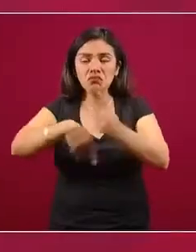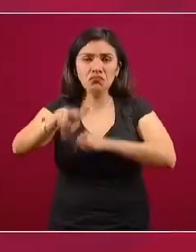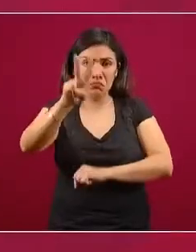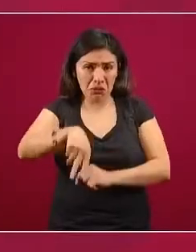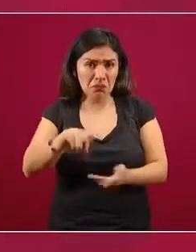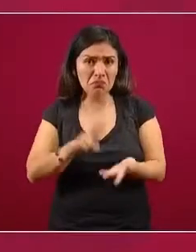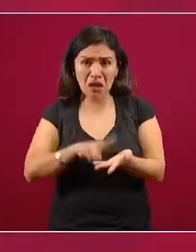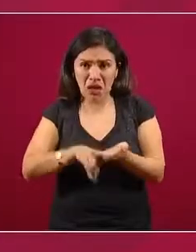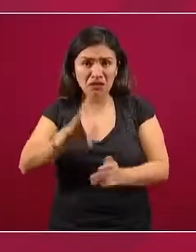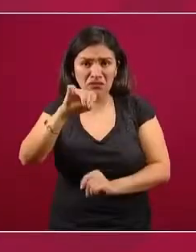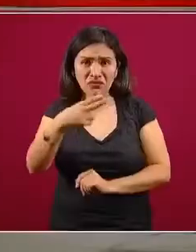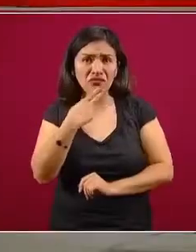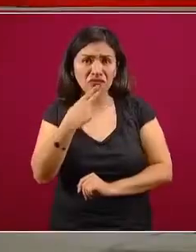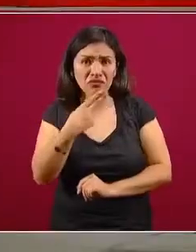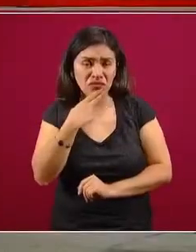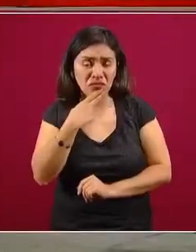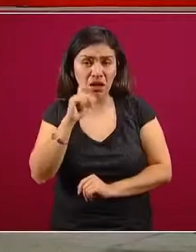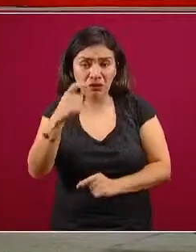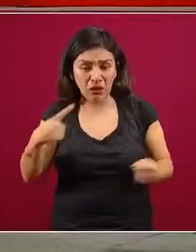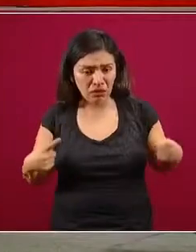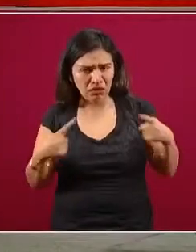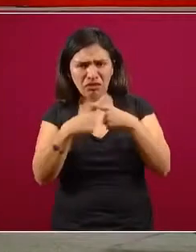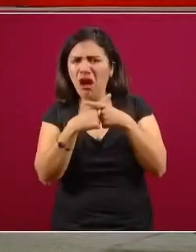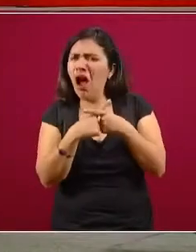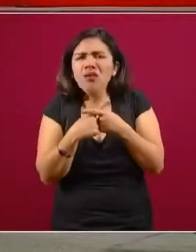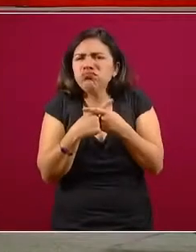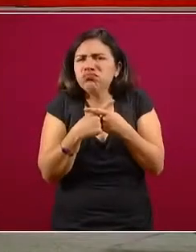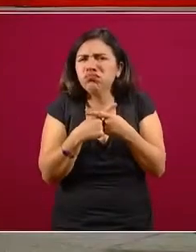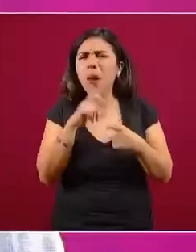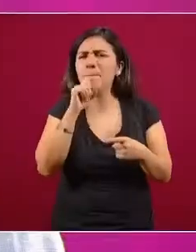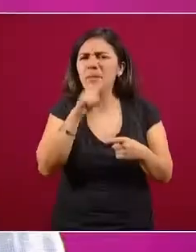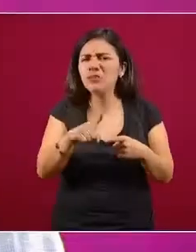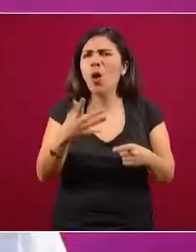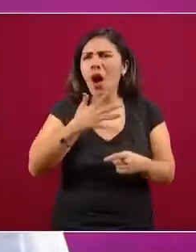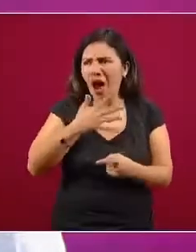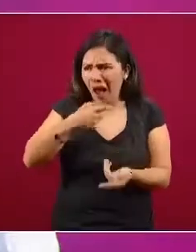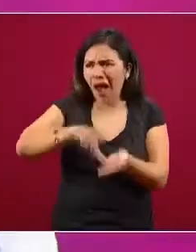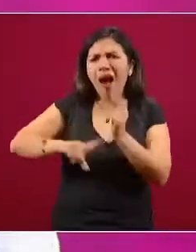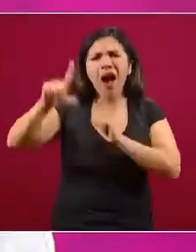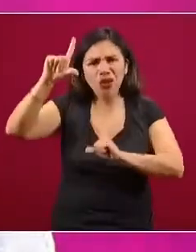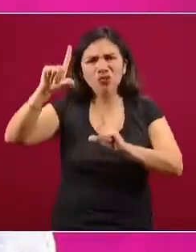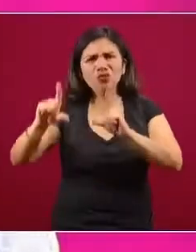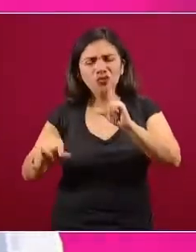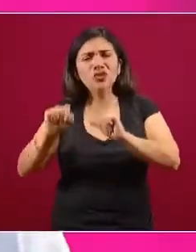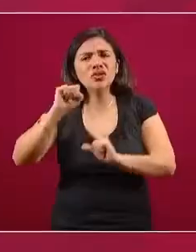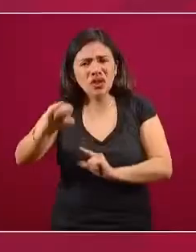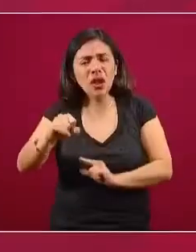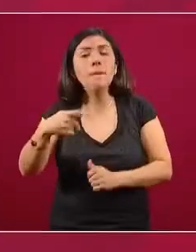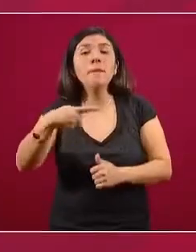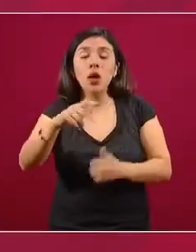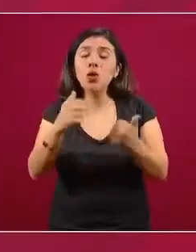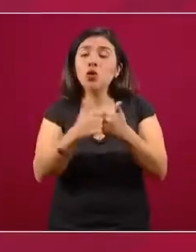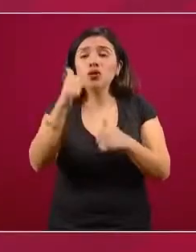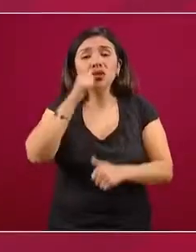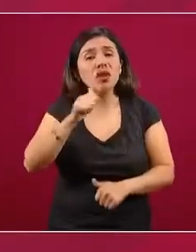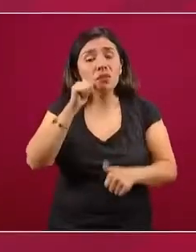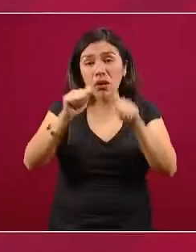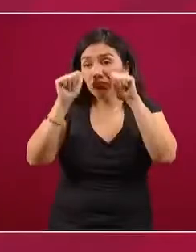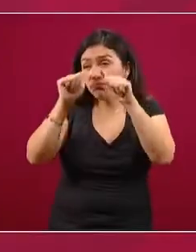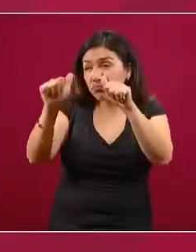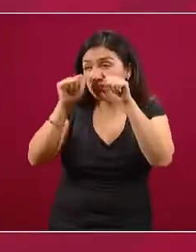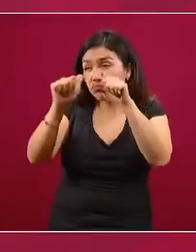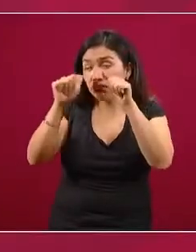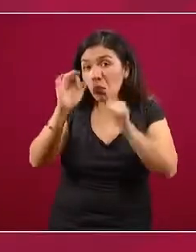valiosa y no se contrapone con la idea general de este descenso y desde luego nos mantenemos atentos a que